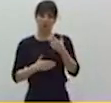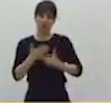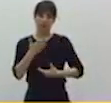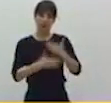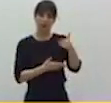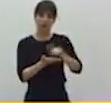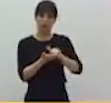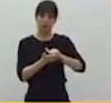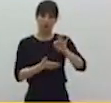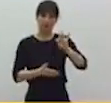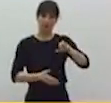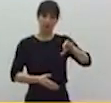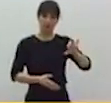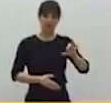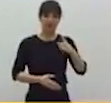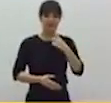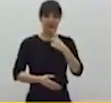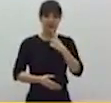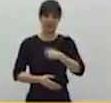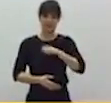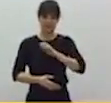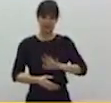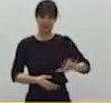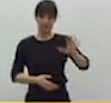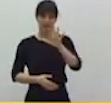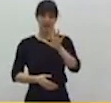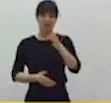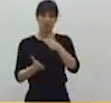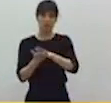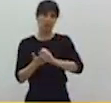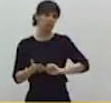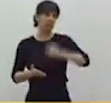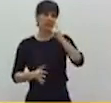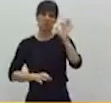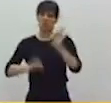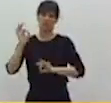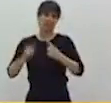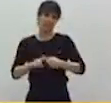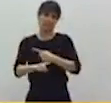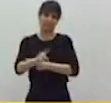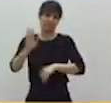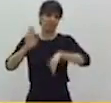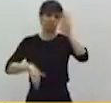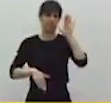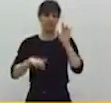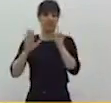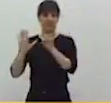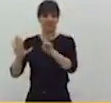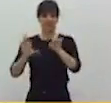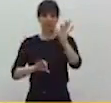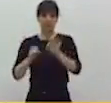está a la cabeza de muertos per cápita con un porcentaje desorbitado, un 66% más de lo